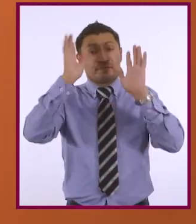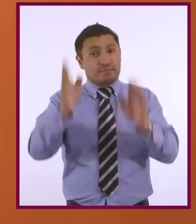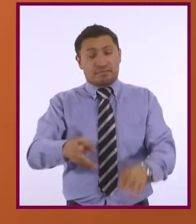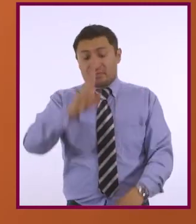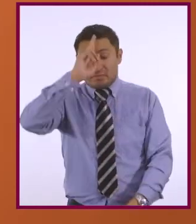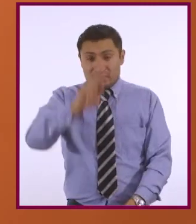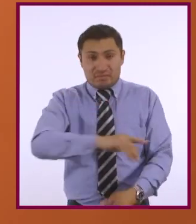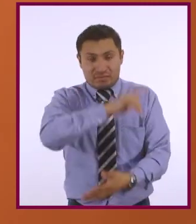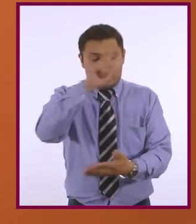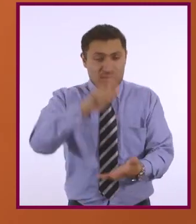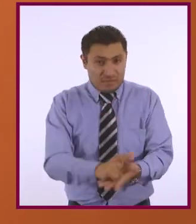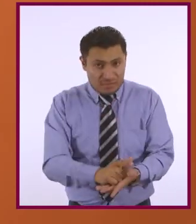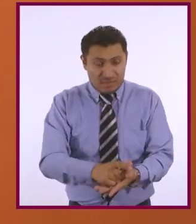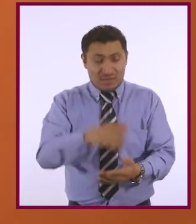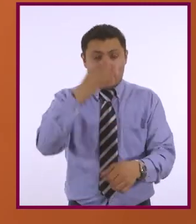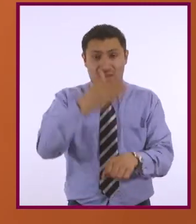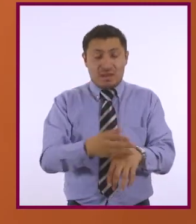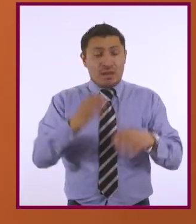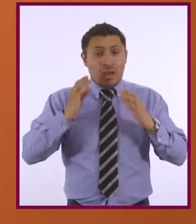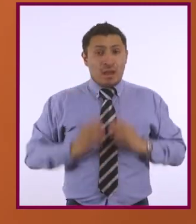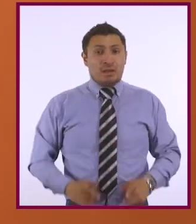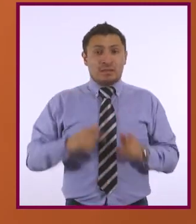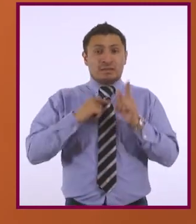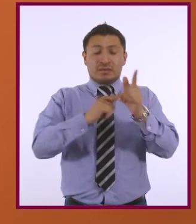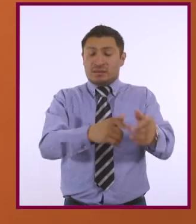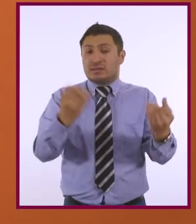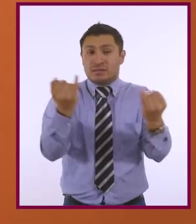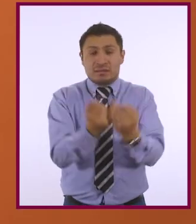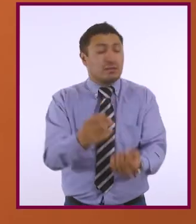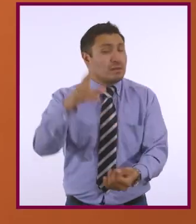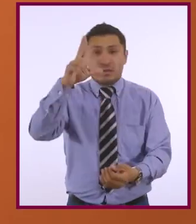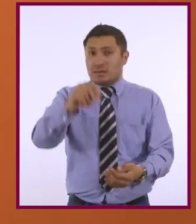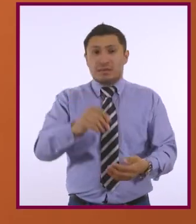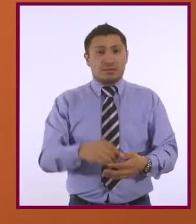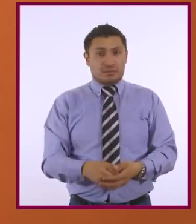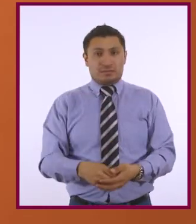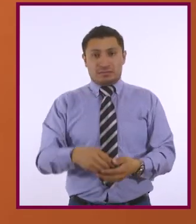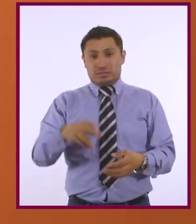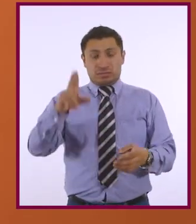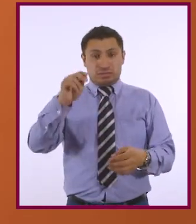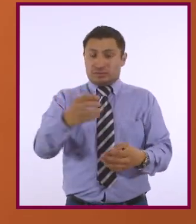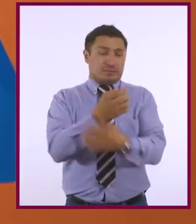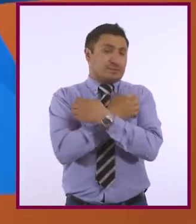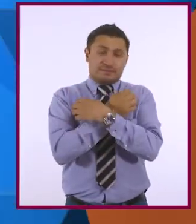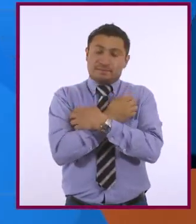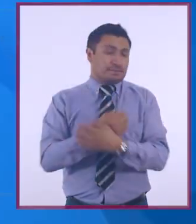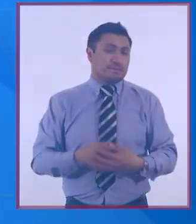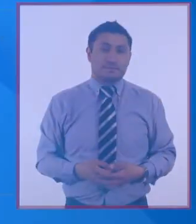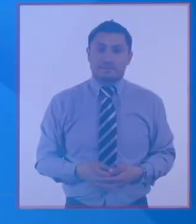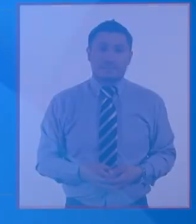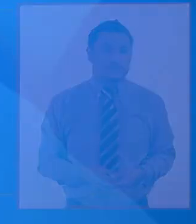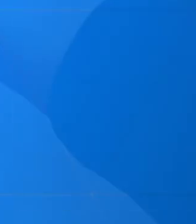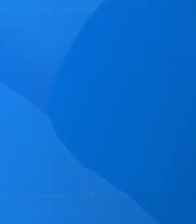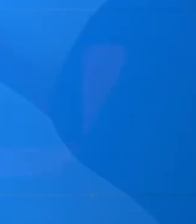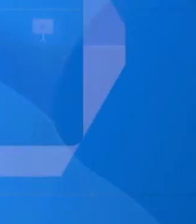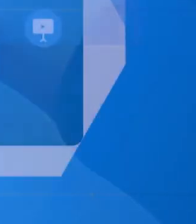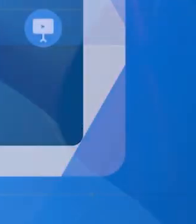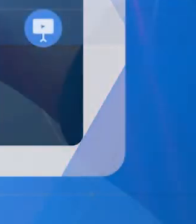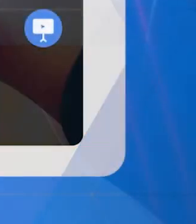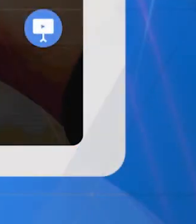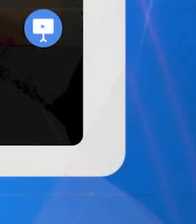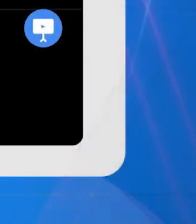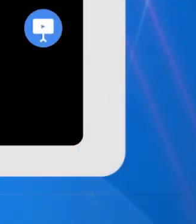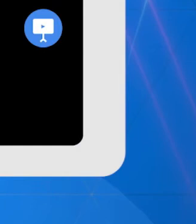impedido legalmente que el castigo corporal siga cimentando las bases que legitiman la violencia en la sociedad.